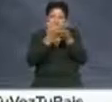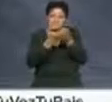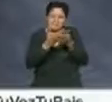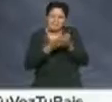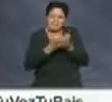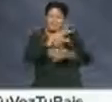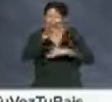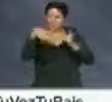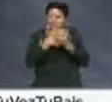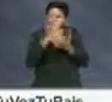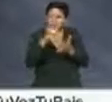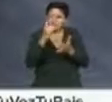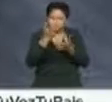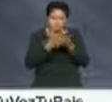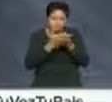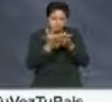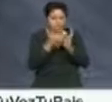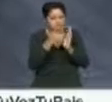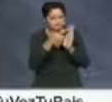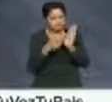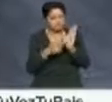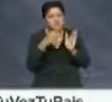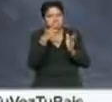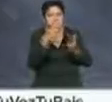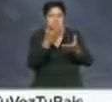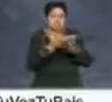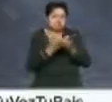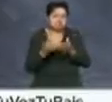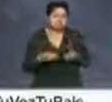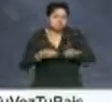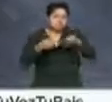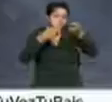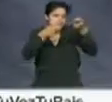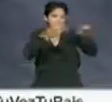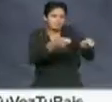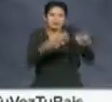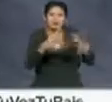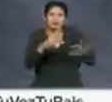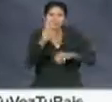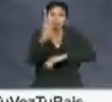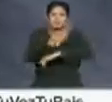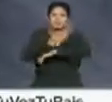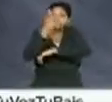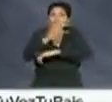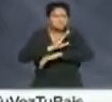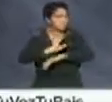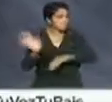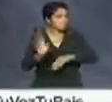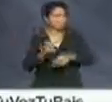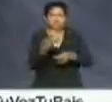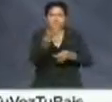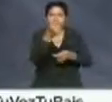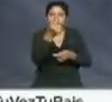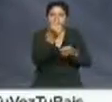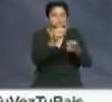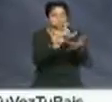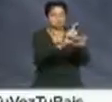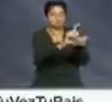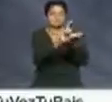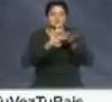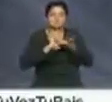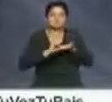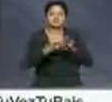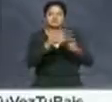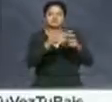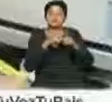ayudaron con los documentos, me dieron los requisitos y para qué fue muy bueno, porque en menos de 48 horas me